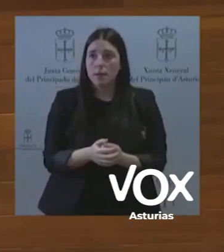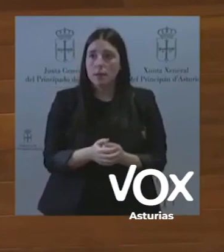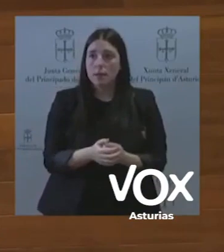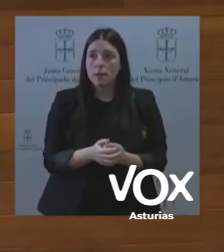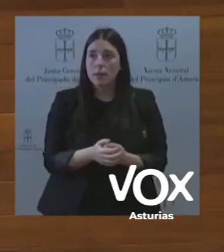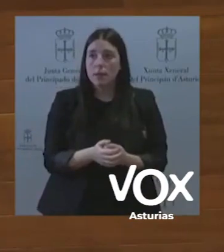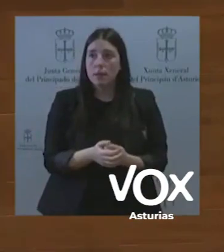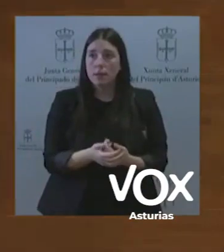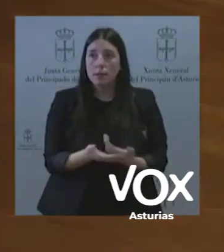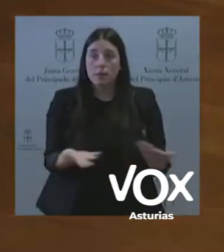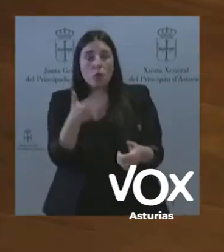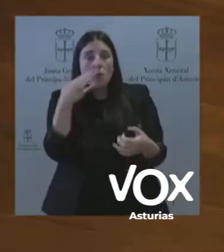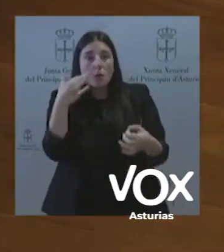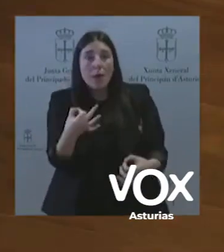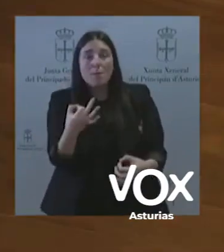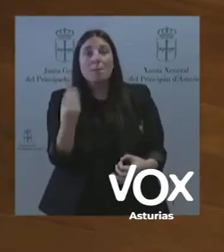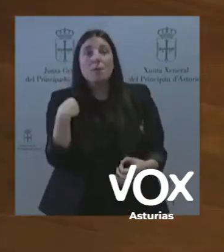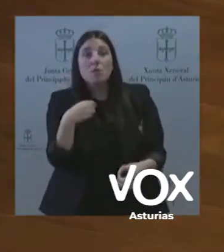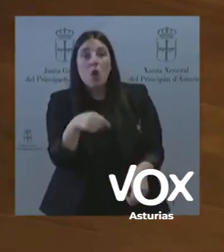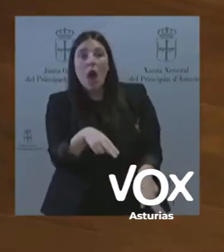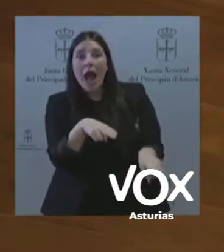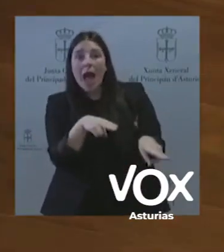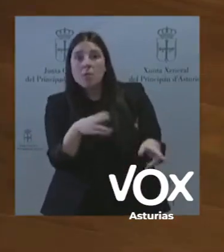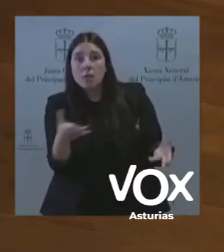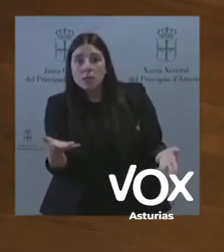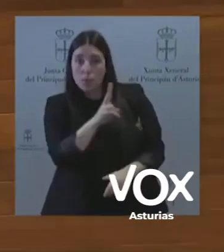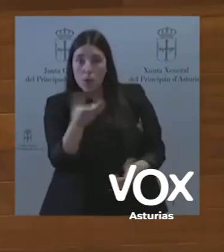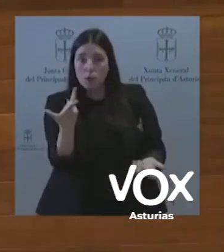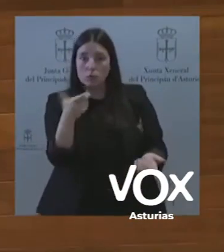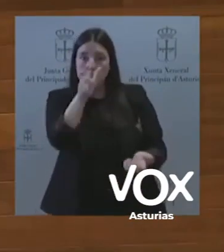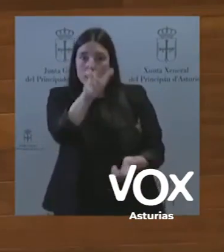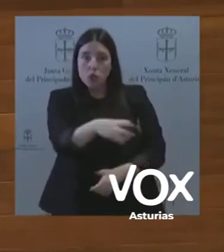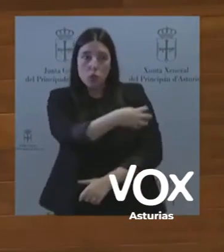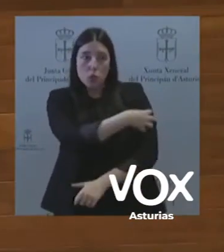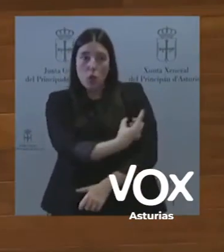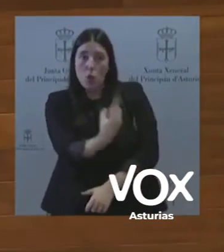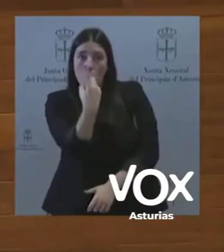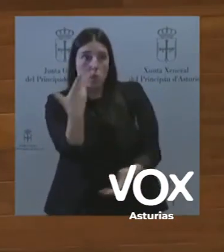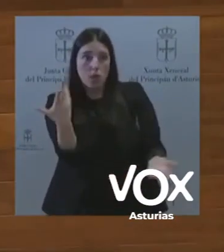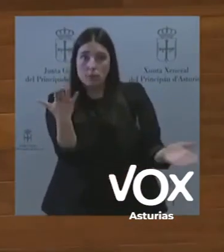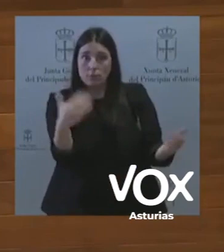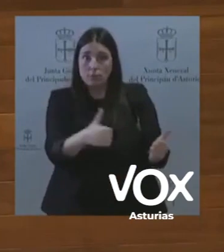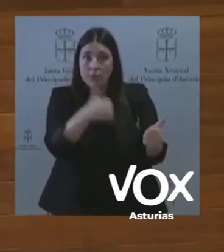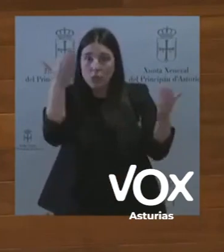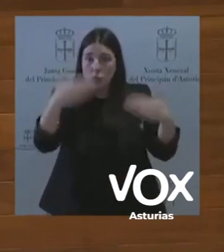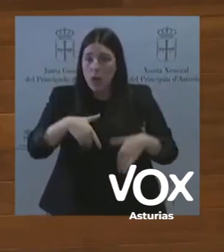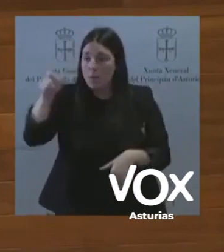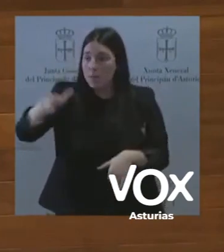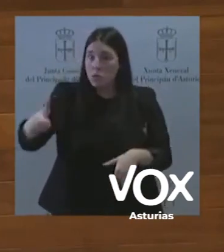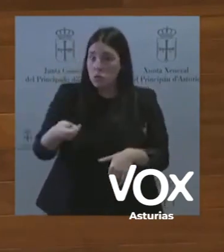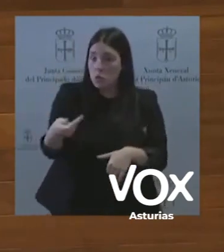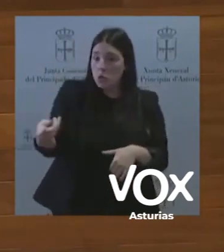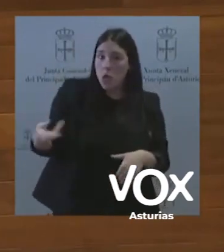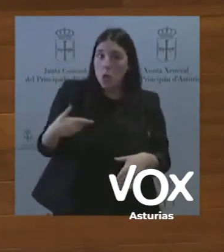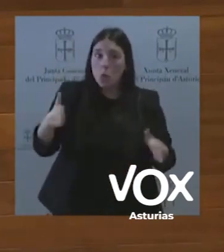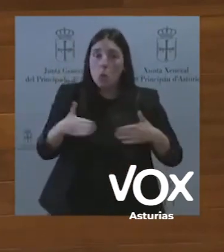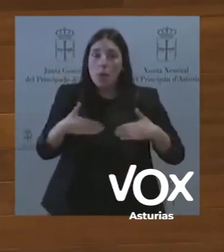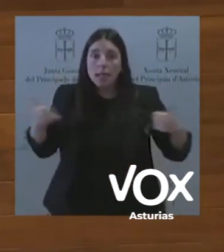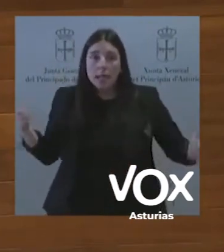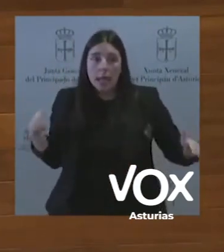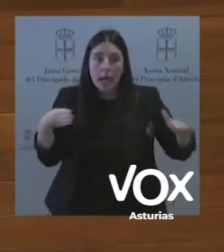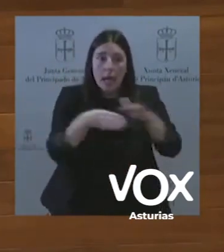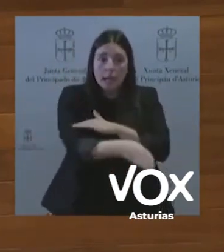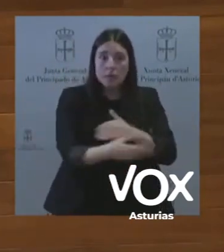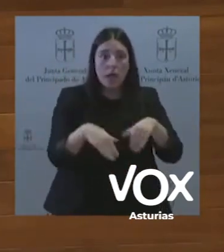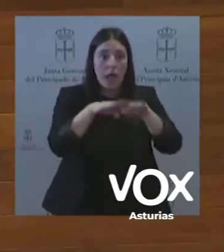que hay ahí de la Escuela de Seguridad Pública? 2 candados, que no se pasan arcos de seguridad, que no hay vigilancias de seguridad privada, que no